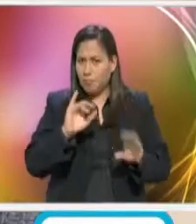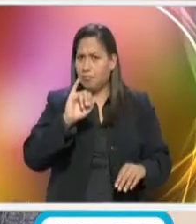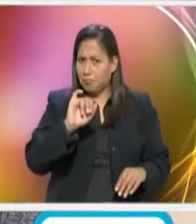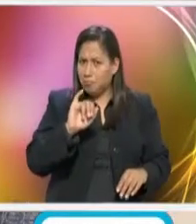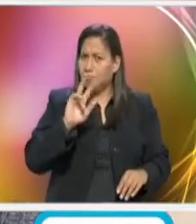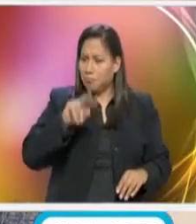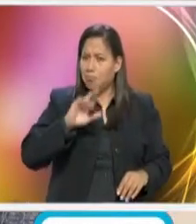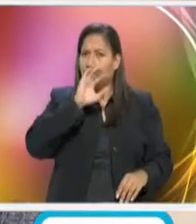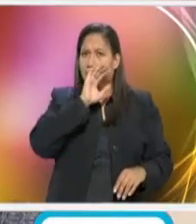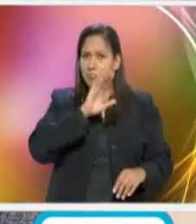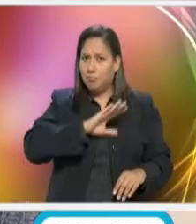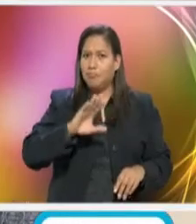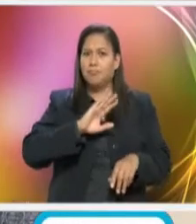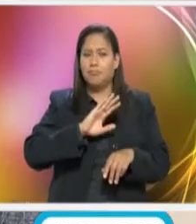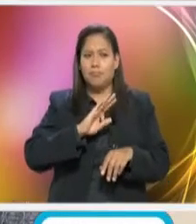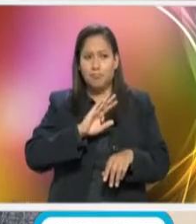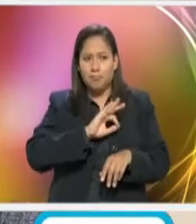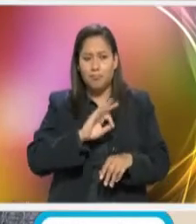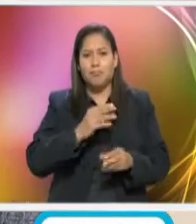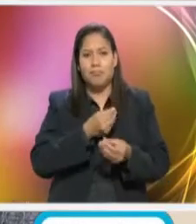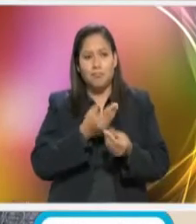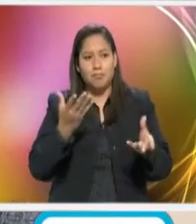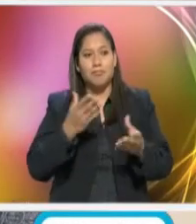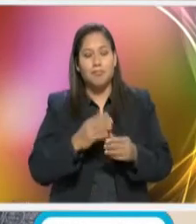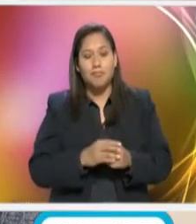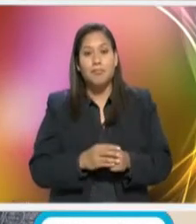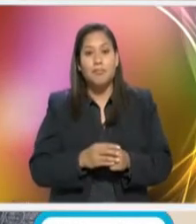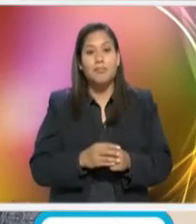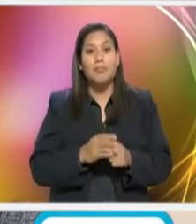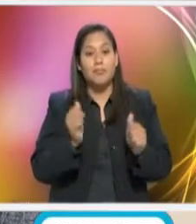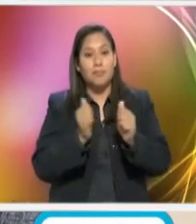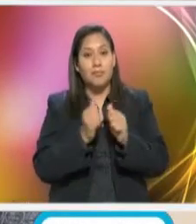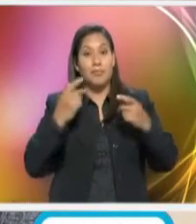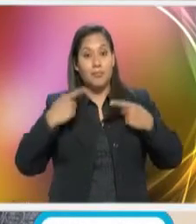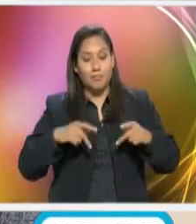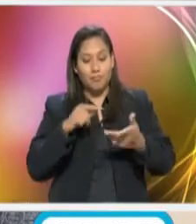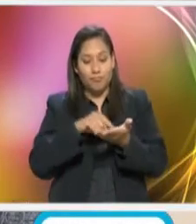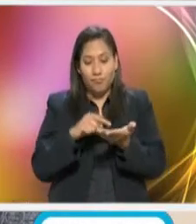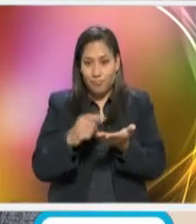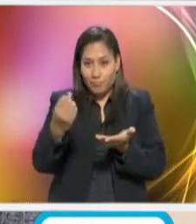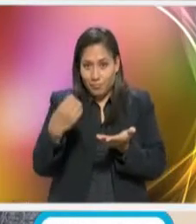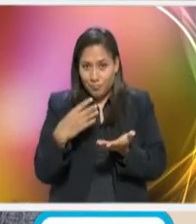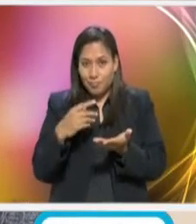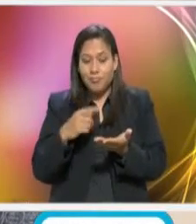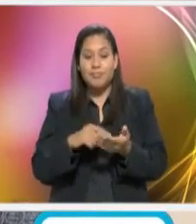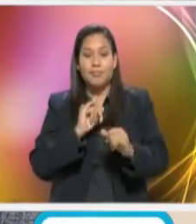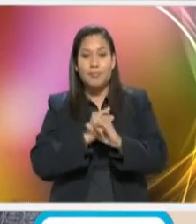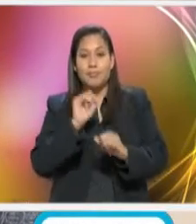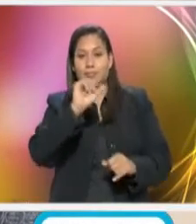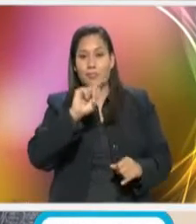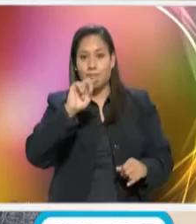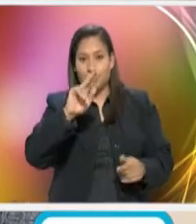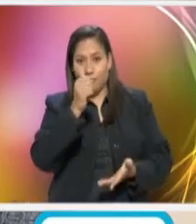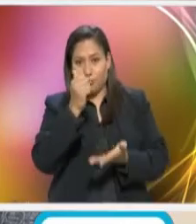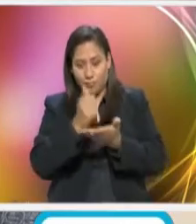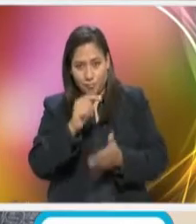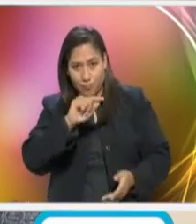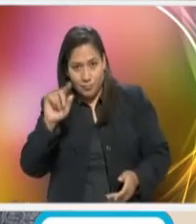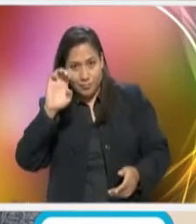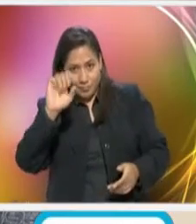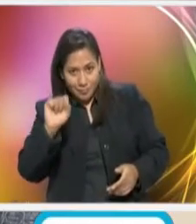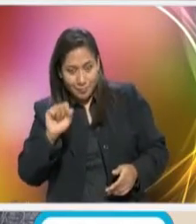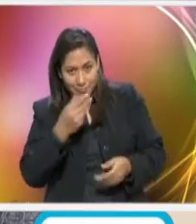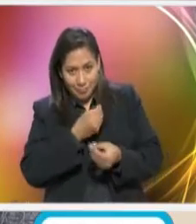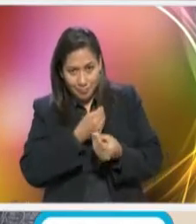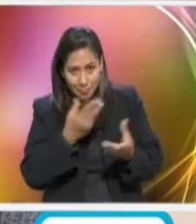de verdad increíble poderlo compartir y qué mejor a través de la audiencia, que nos escriban a través de las redes sociales @tuciudad_es y